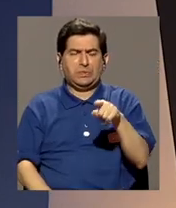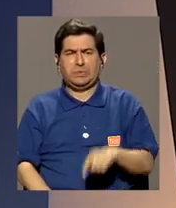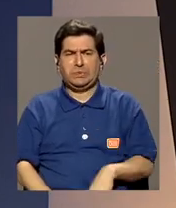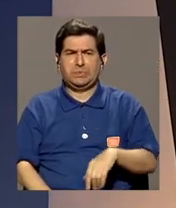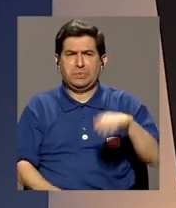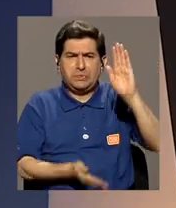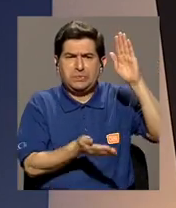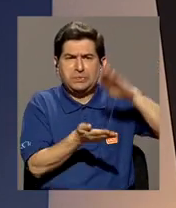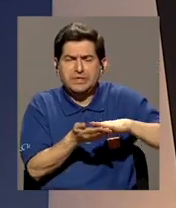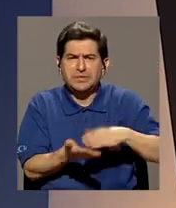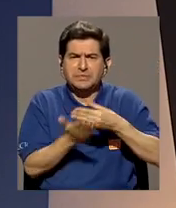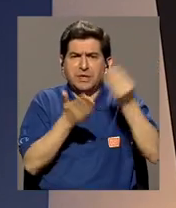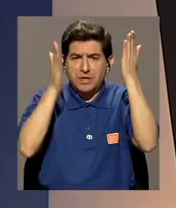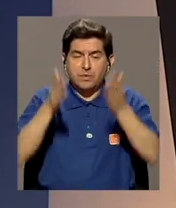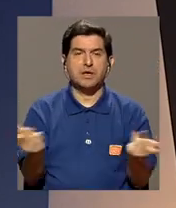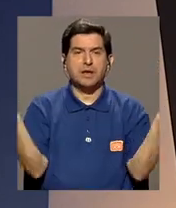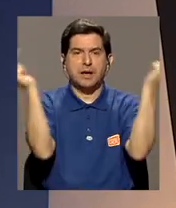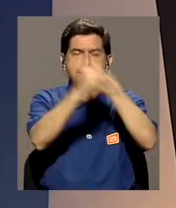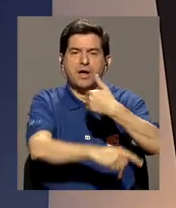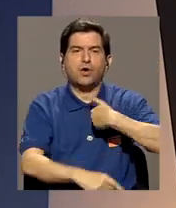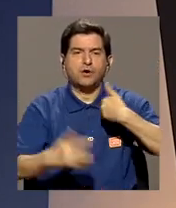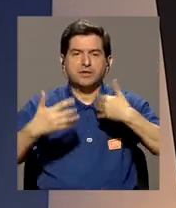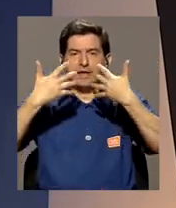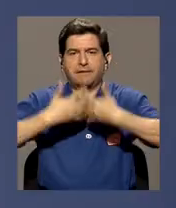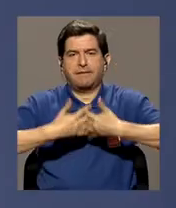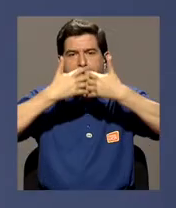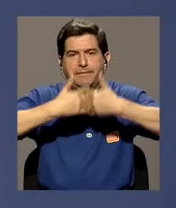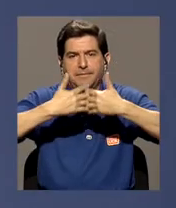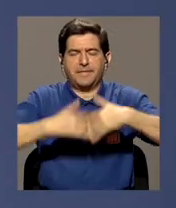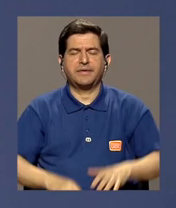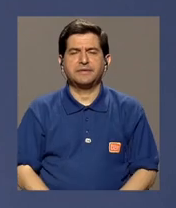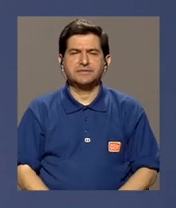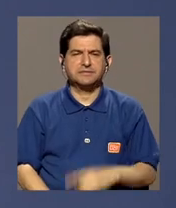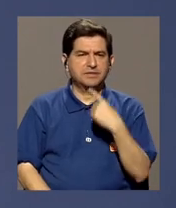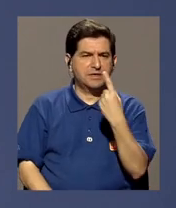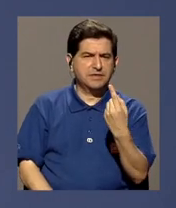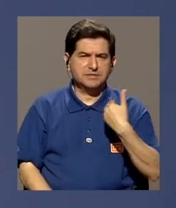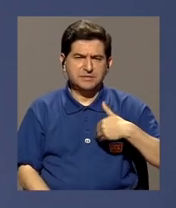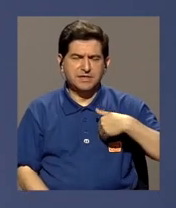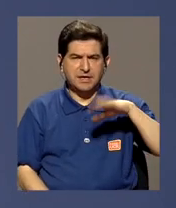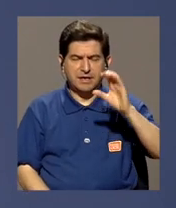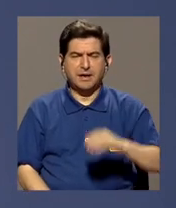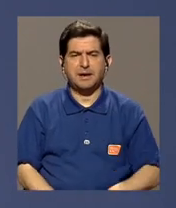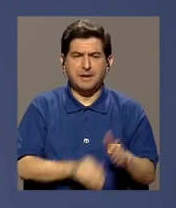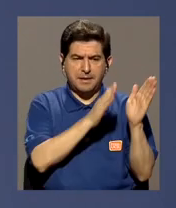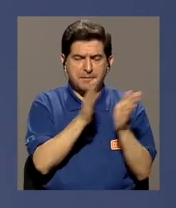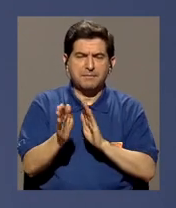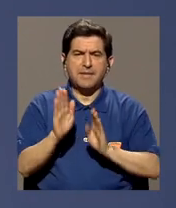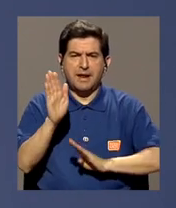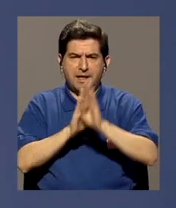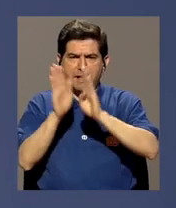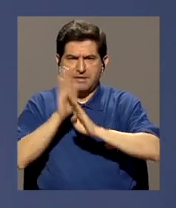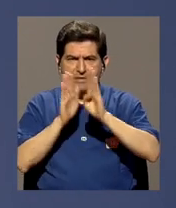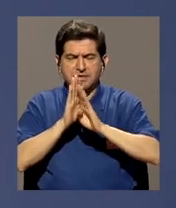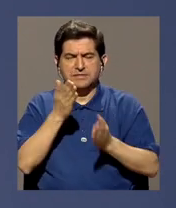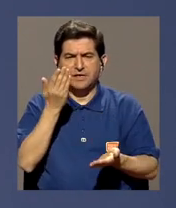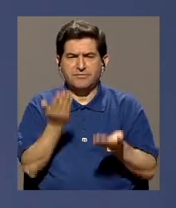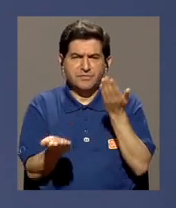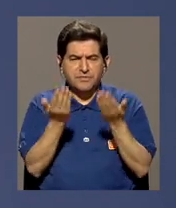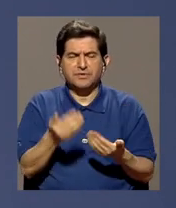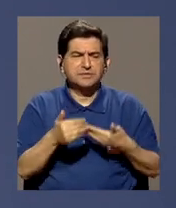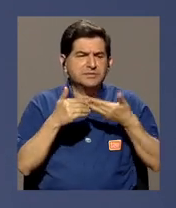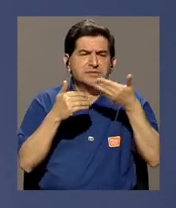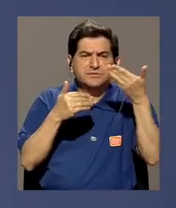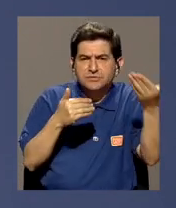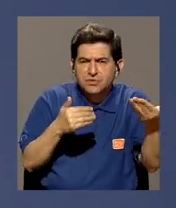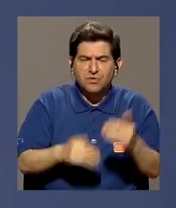compradores que es lo peor que puede tener una empresa con carlos ustedes acá está la espectadora que un plan de desarrollo planteado de repente hay